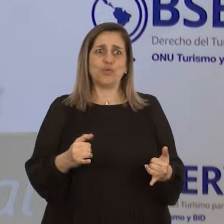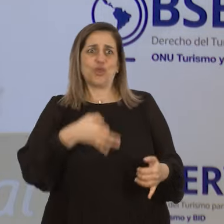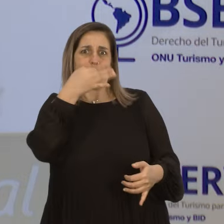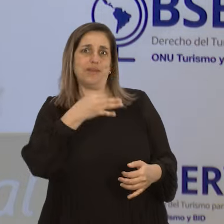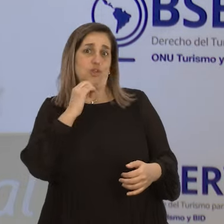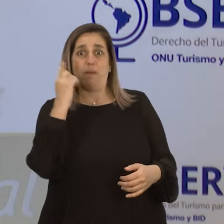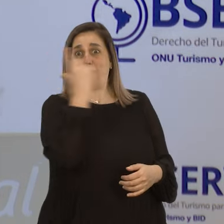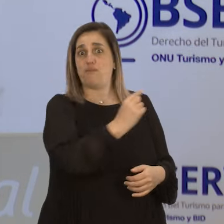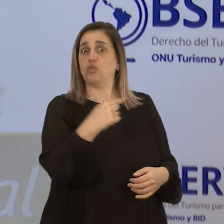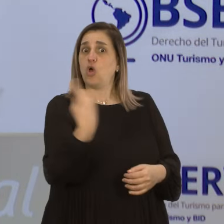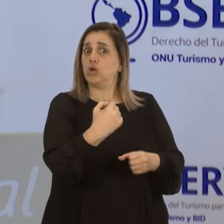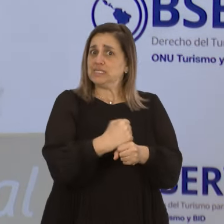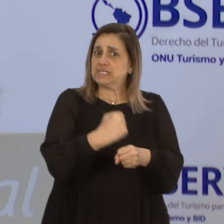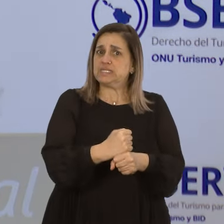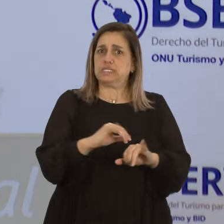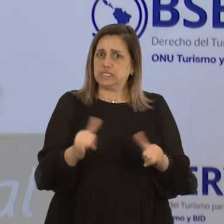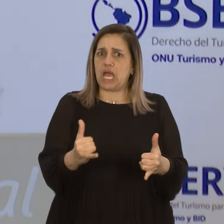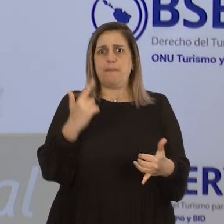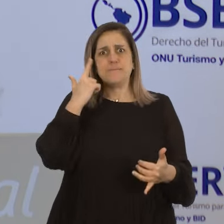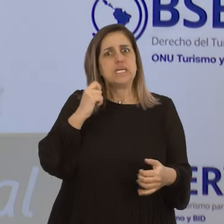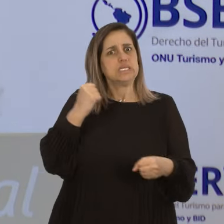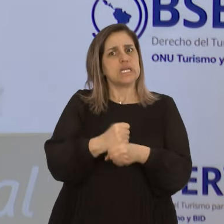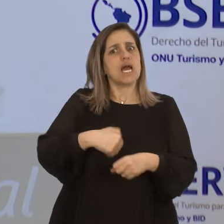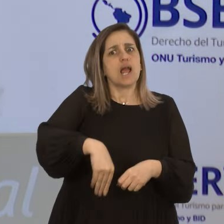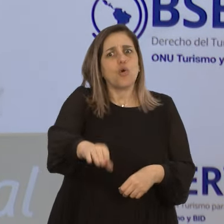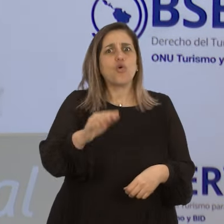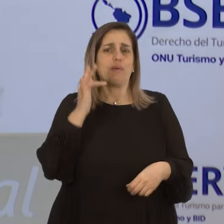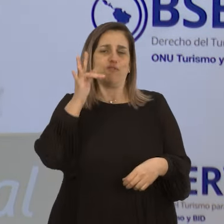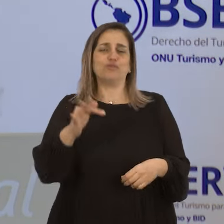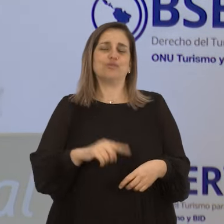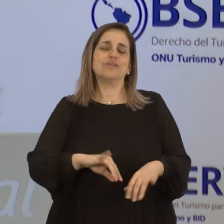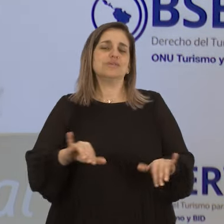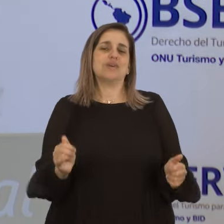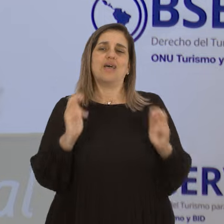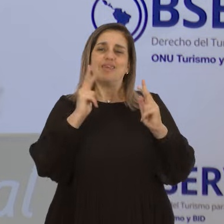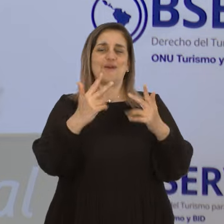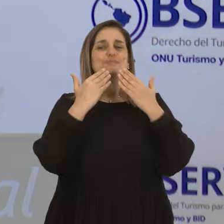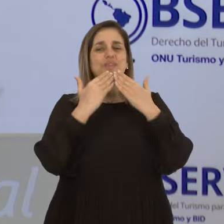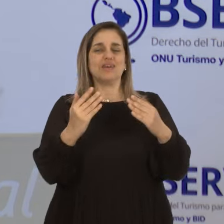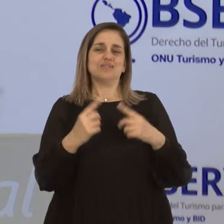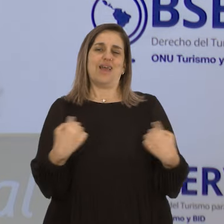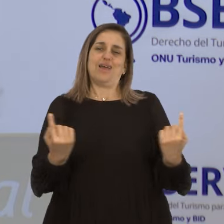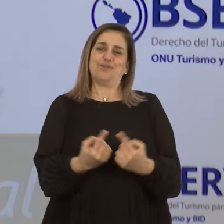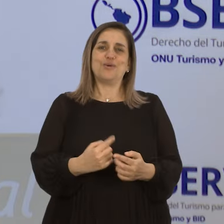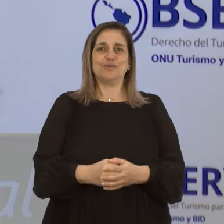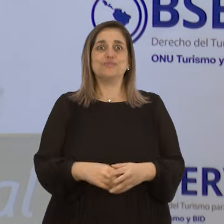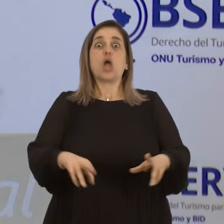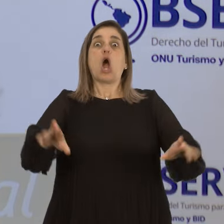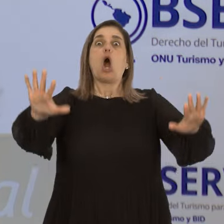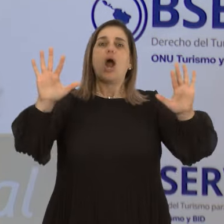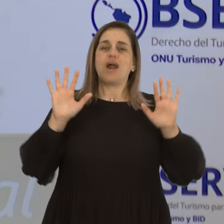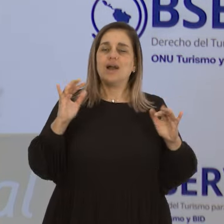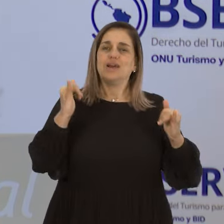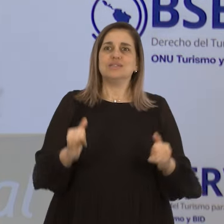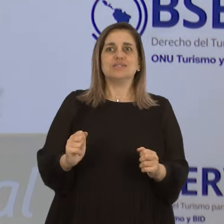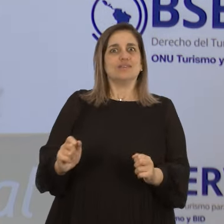trabajaron atrás, porque yo vine hoy, me paro acá, hablo y me pelo, y queda gente que ya trabajó y gente que le va a poner esfuerzo, así que desde ya agradeciendo lo que